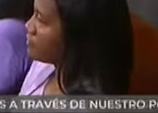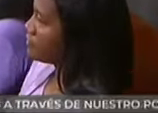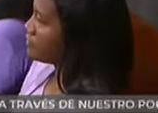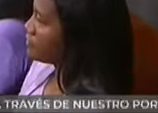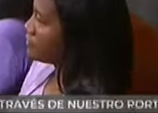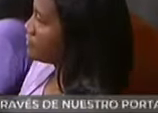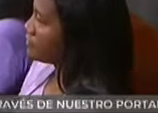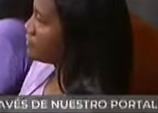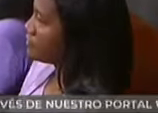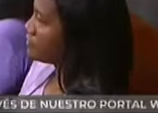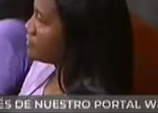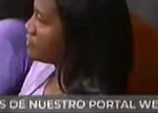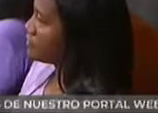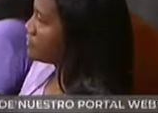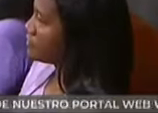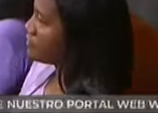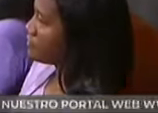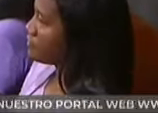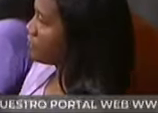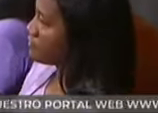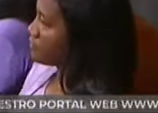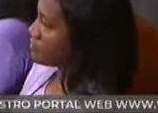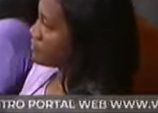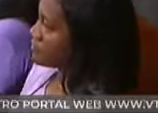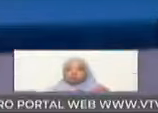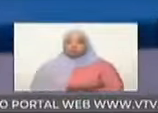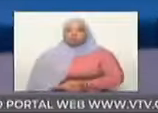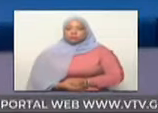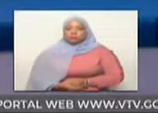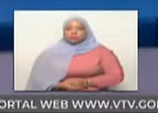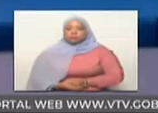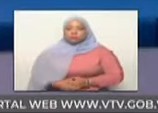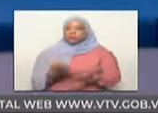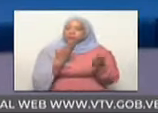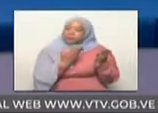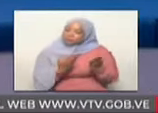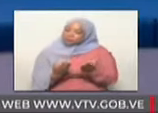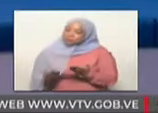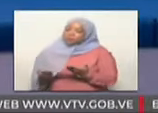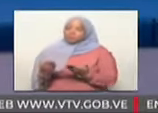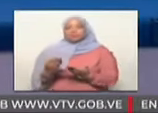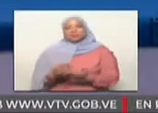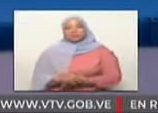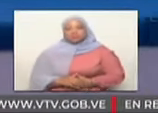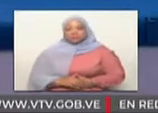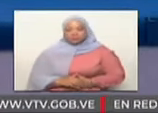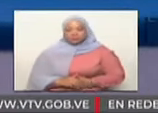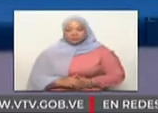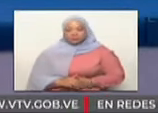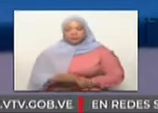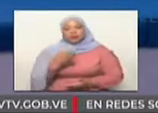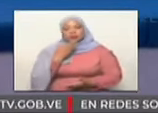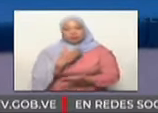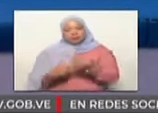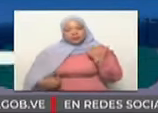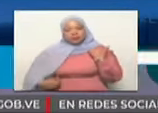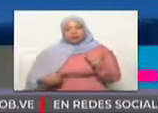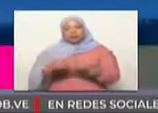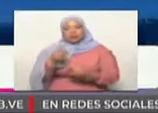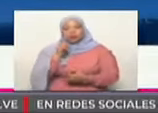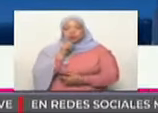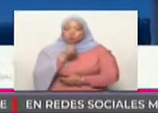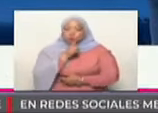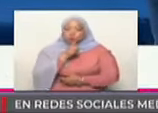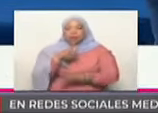Alejandra Loyola. Bienvenida, Alejandra. Muchas gracias, señor presidente. En nombre